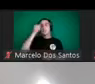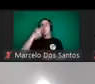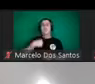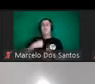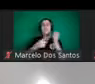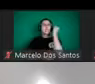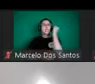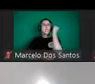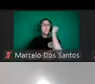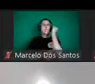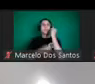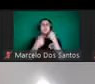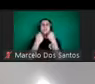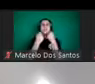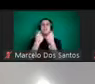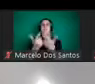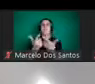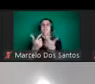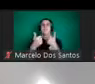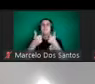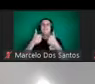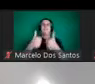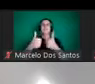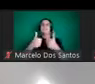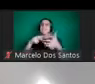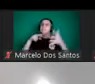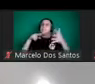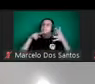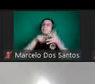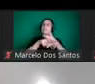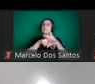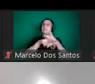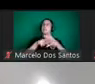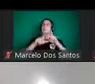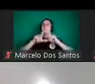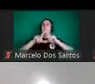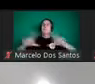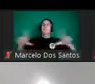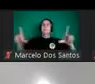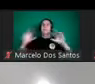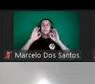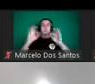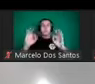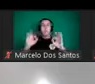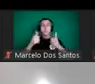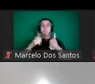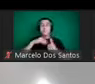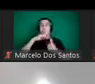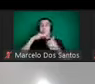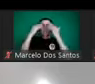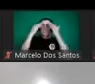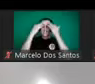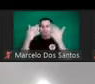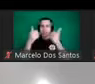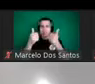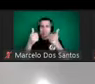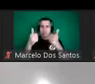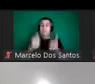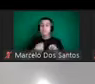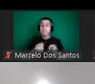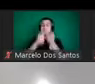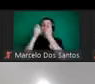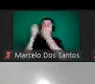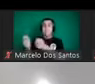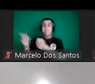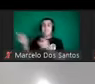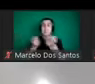manera transparente, disponible y al servicio de cada ciudadano y ciudadana. Muchísimas gracias. Seguimos entonces en